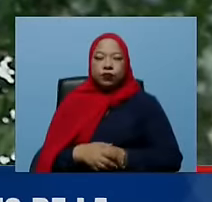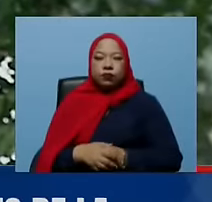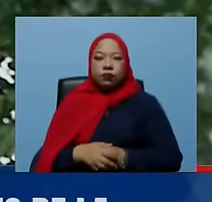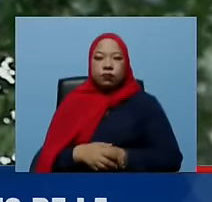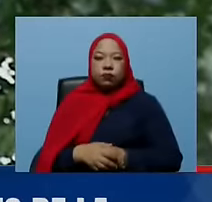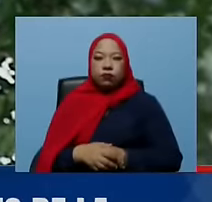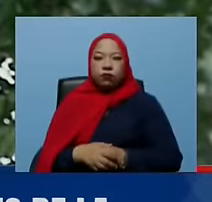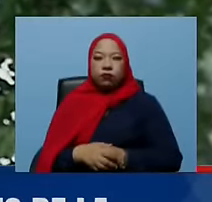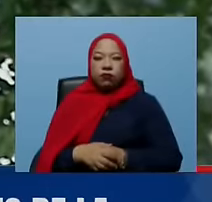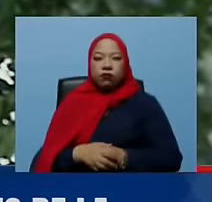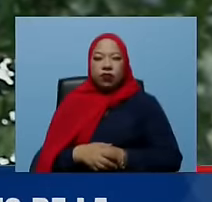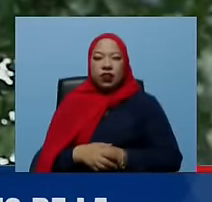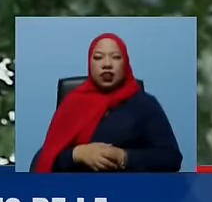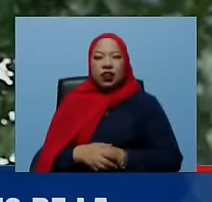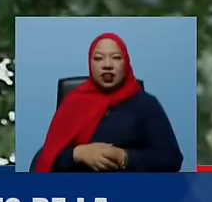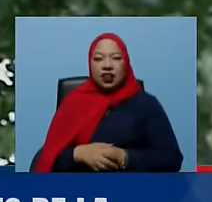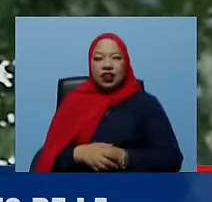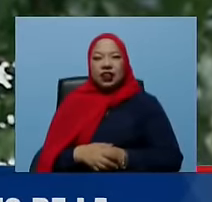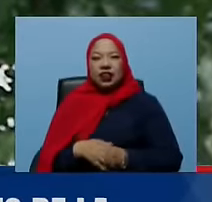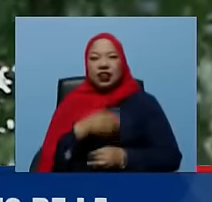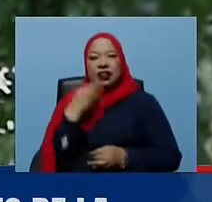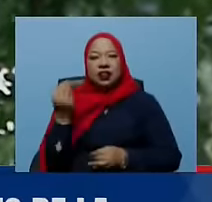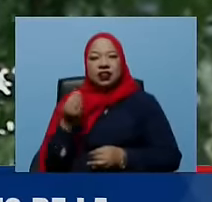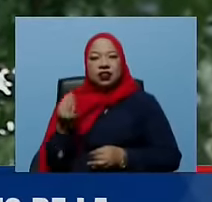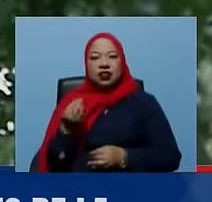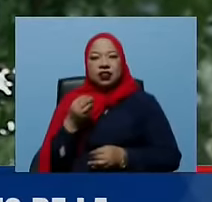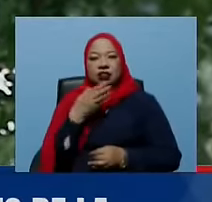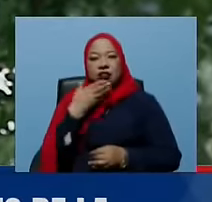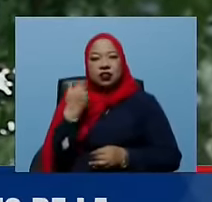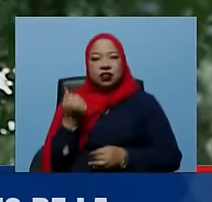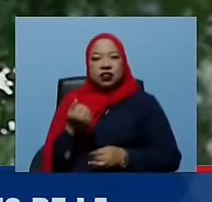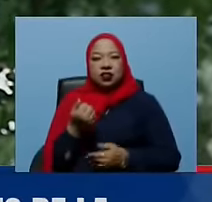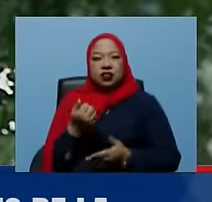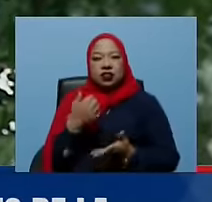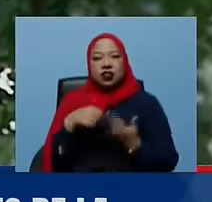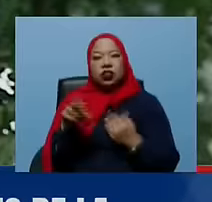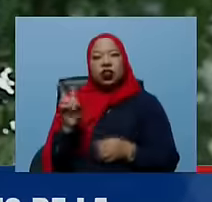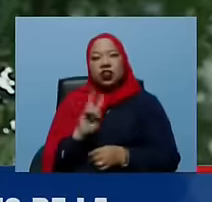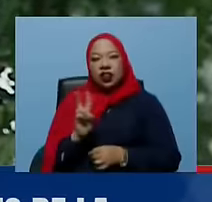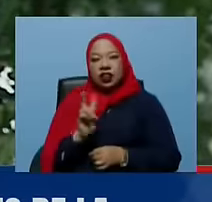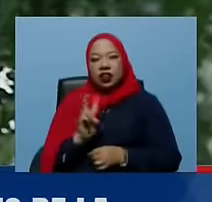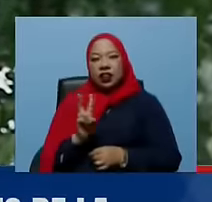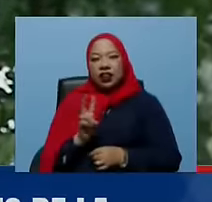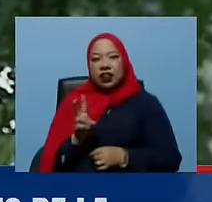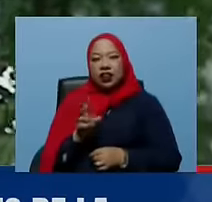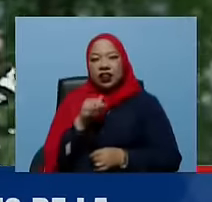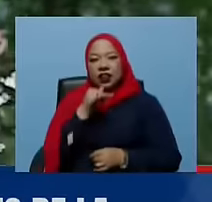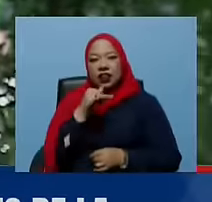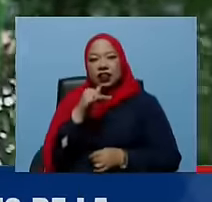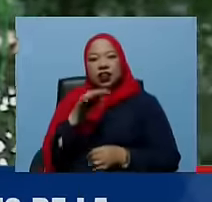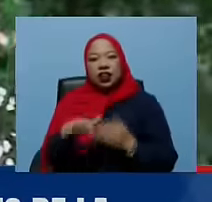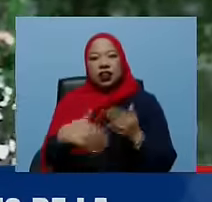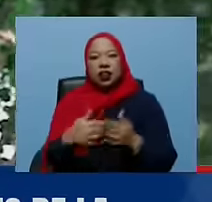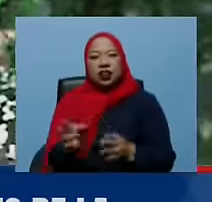Esta es la mayor bendición que pueda recibir un país.